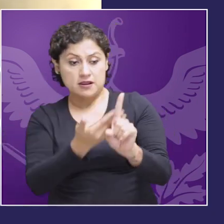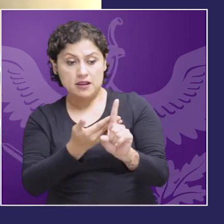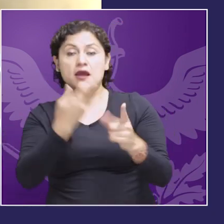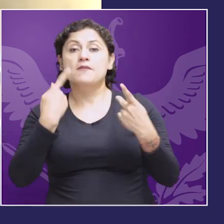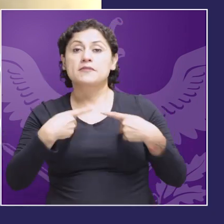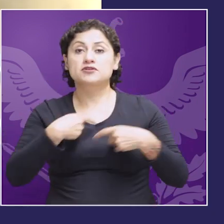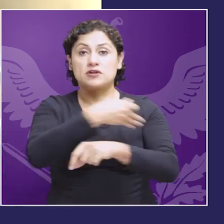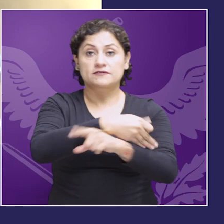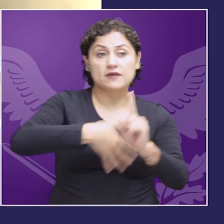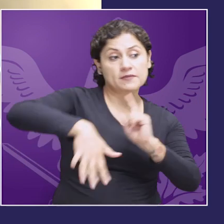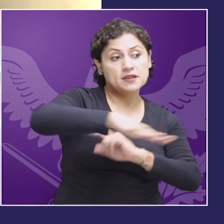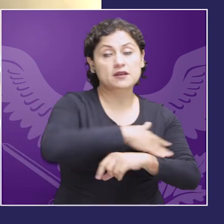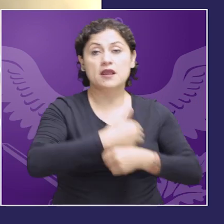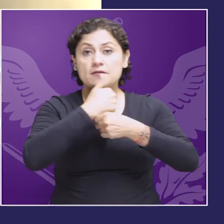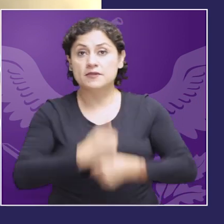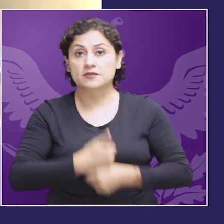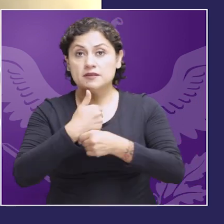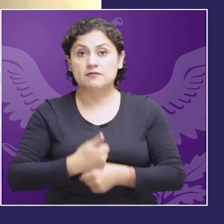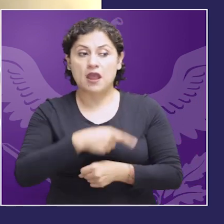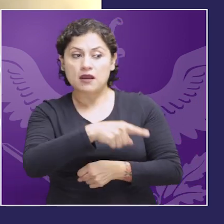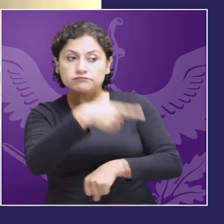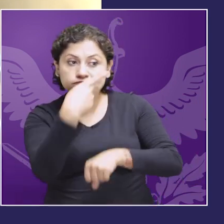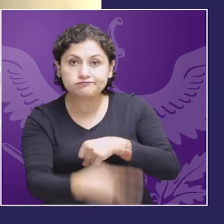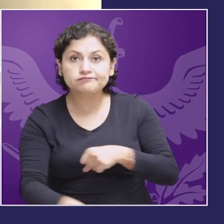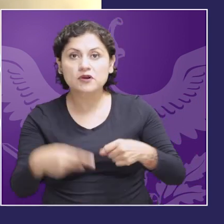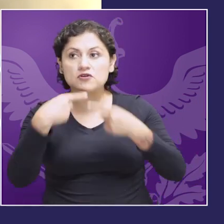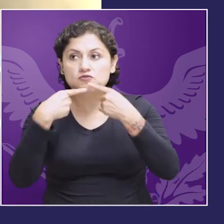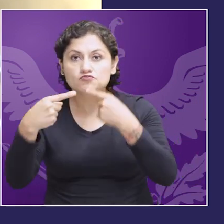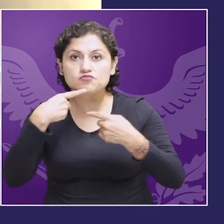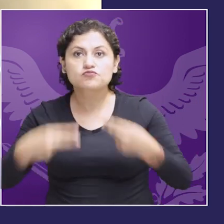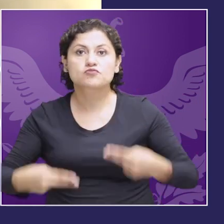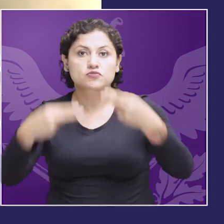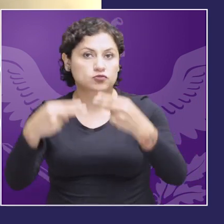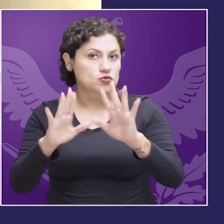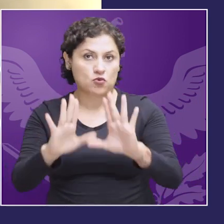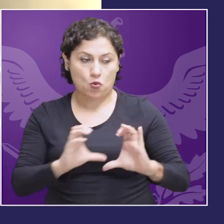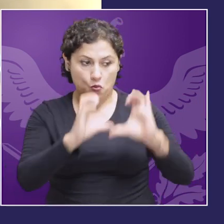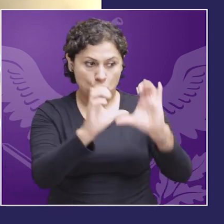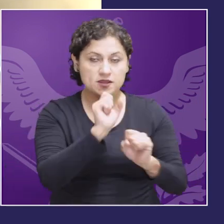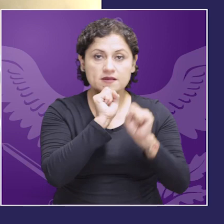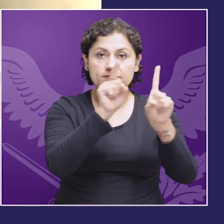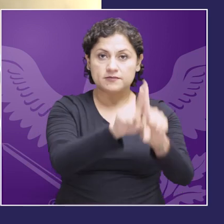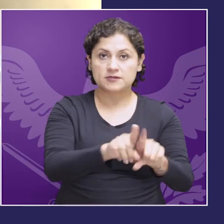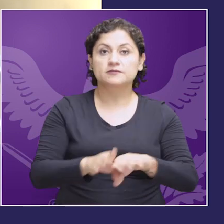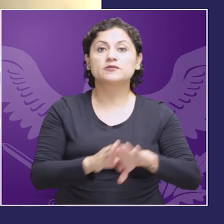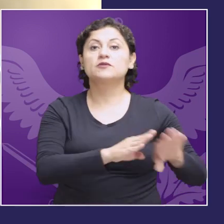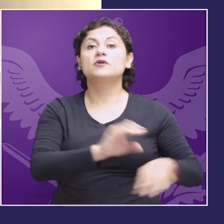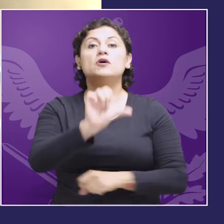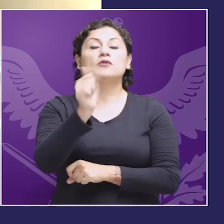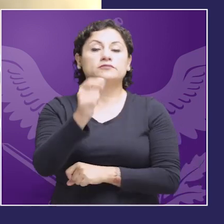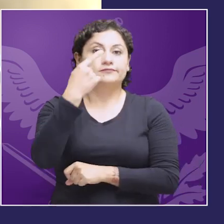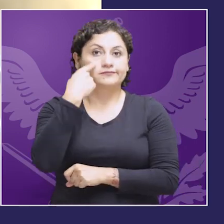en situación de riesgo a hacer una negociación. La necesidad de mirar las nuevas formas de